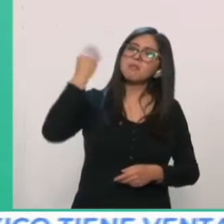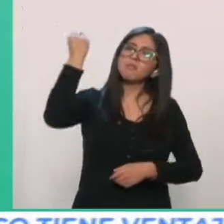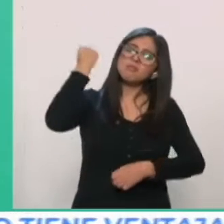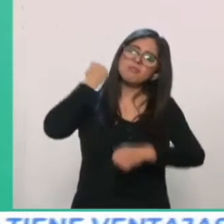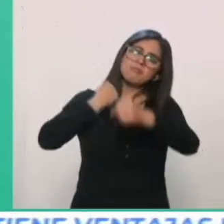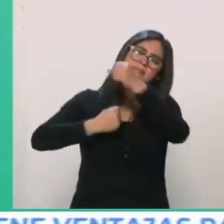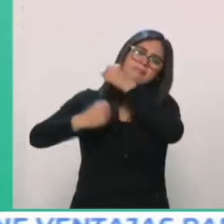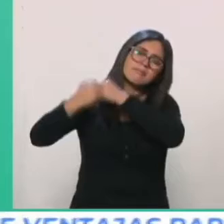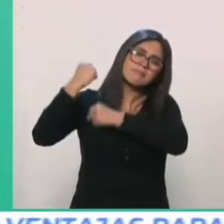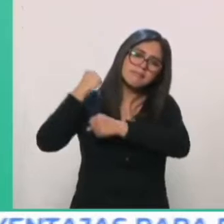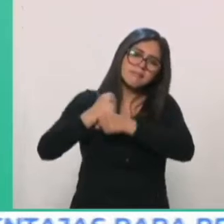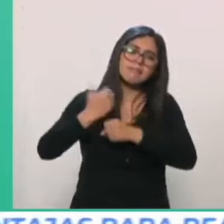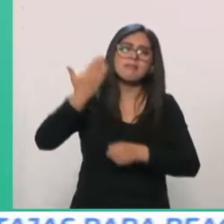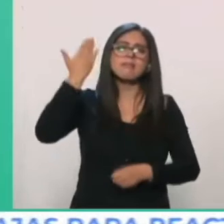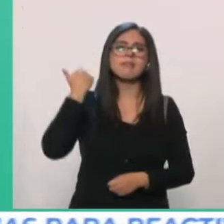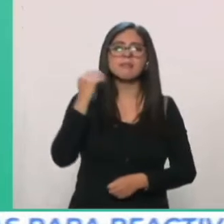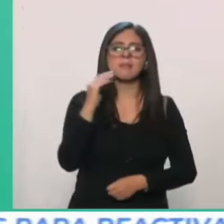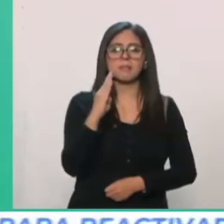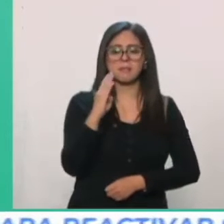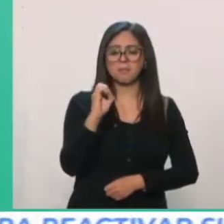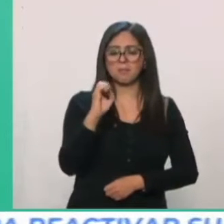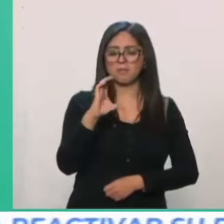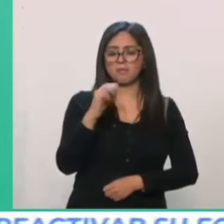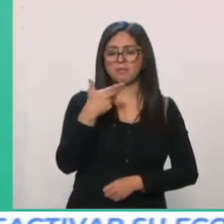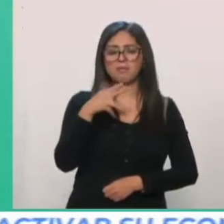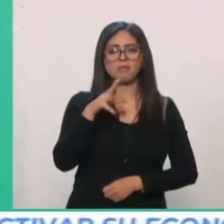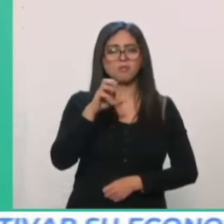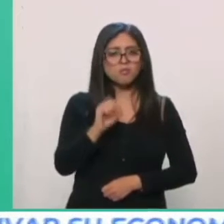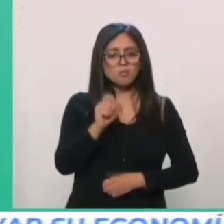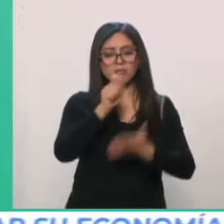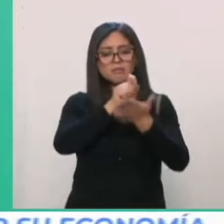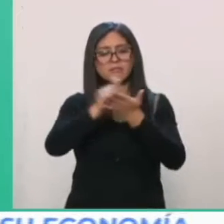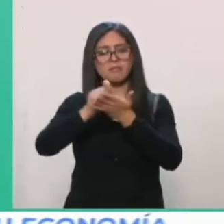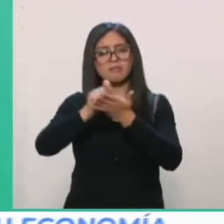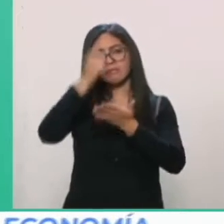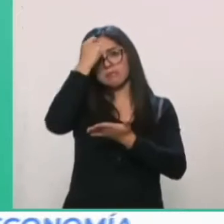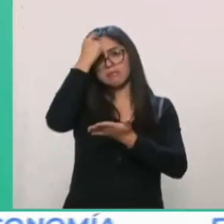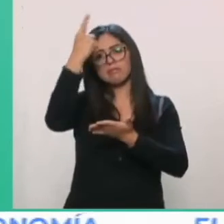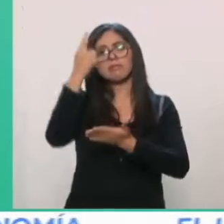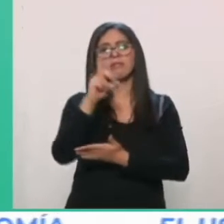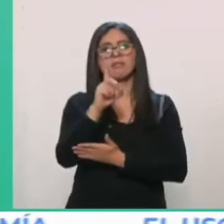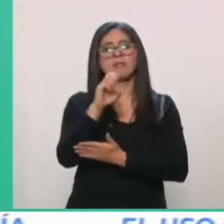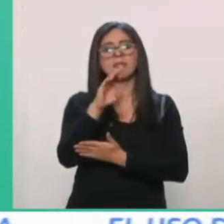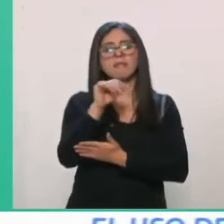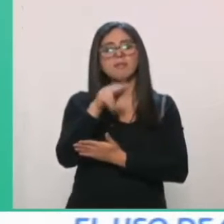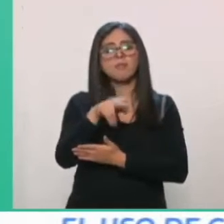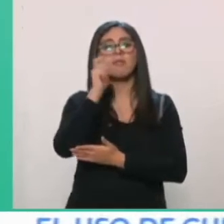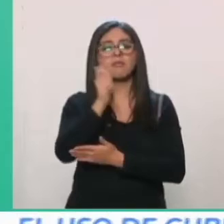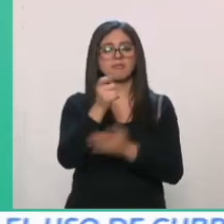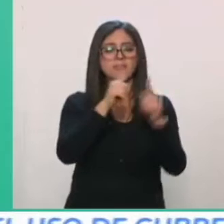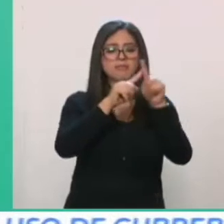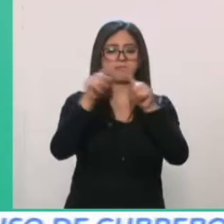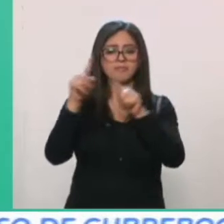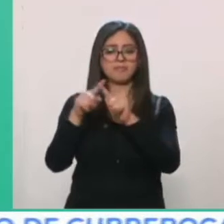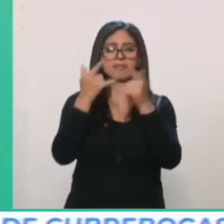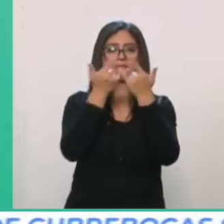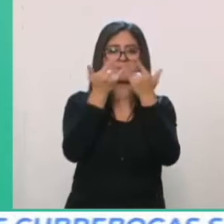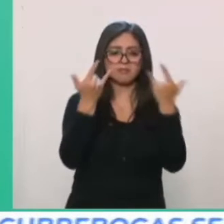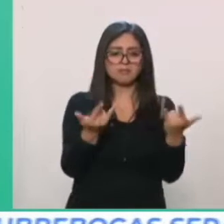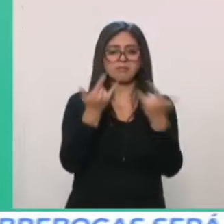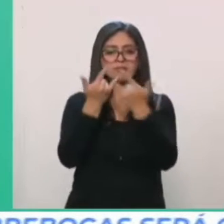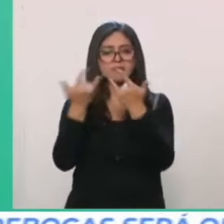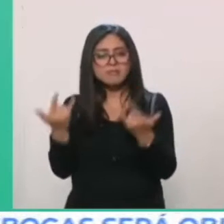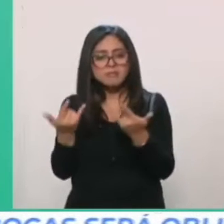centurias cuando Boccaccio escribió el Decamerón, y que es a través de esos cuentos que